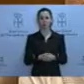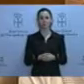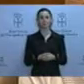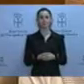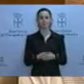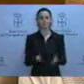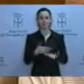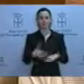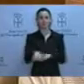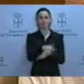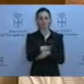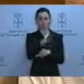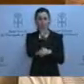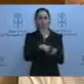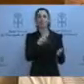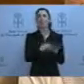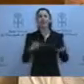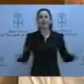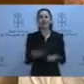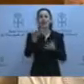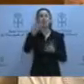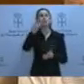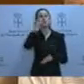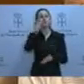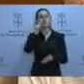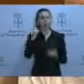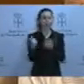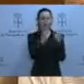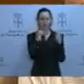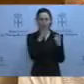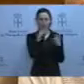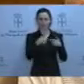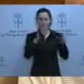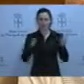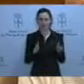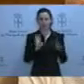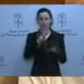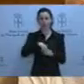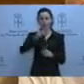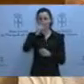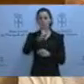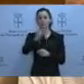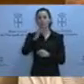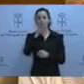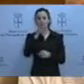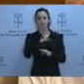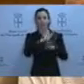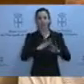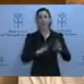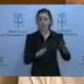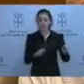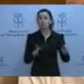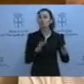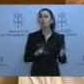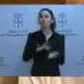¿Dónde está el plan de dinamización turística que decía totalmente necesario con este marco de la Fundación, decía su director Alfredo González, puesto por el Partido Socialista, y el